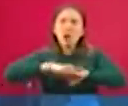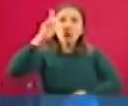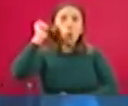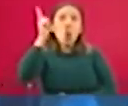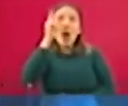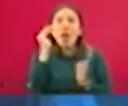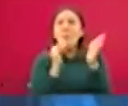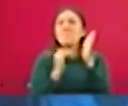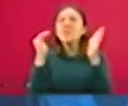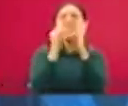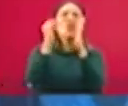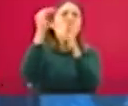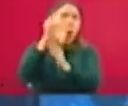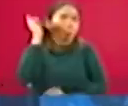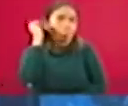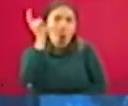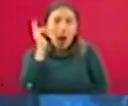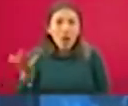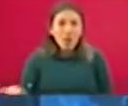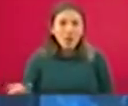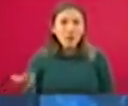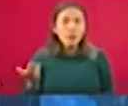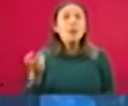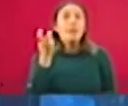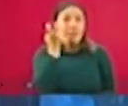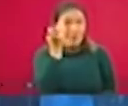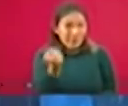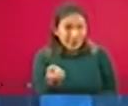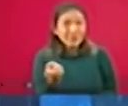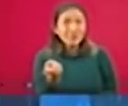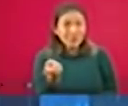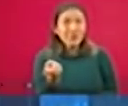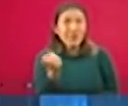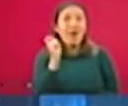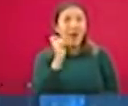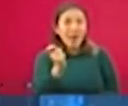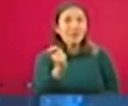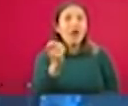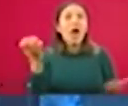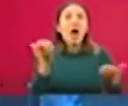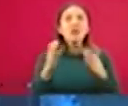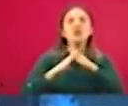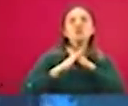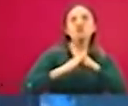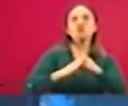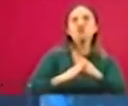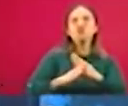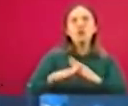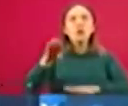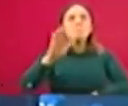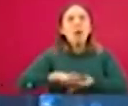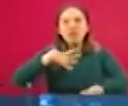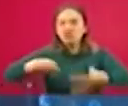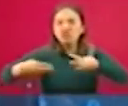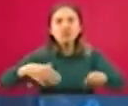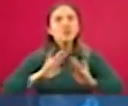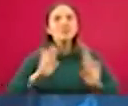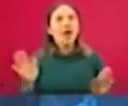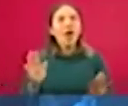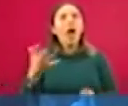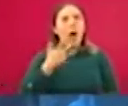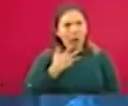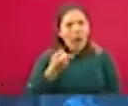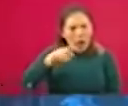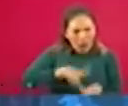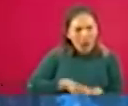dicho, en un momento dijimos el 6 de mayo, otro momento una nueva predicción hecha por el mismo grupo académico que actualiza dos veces a